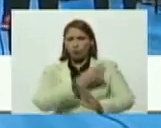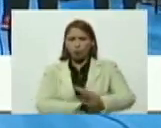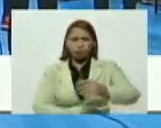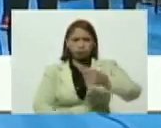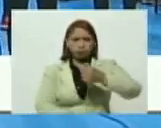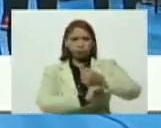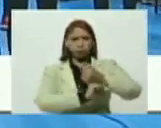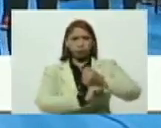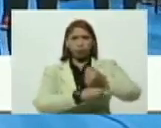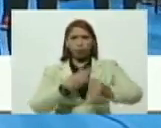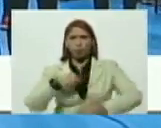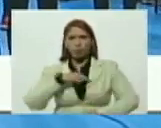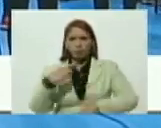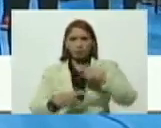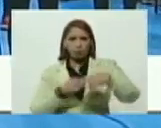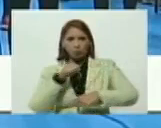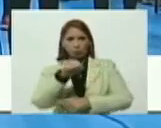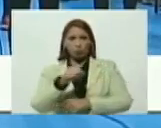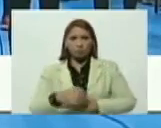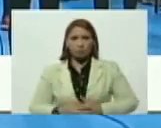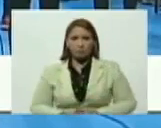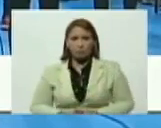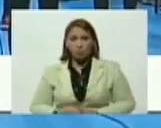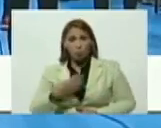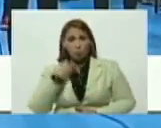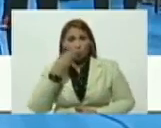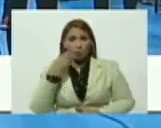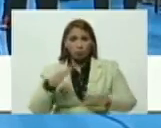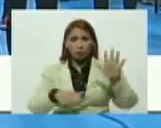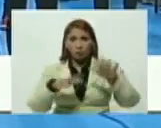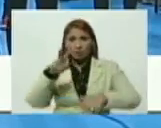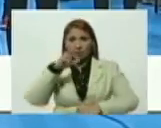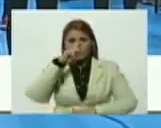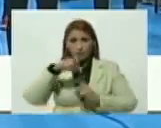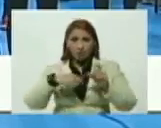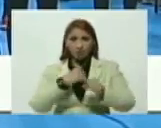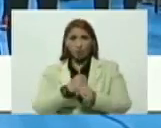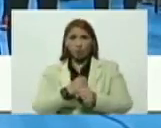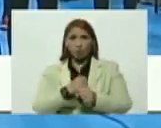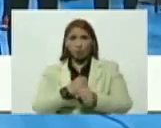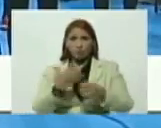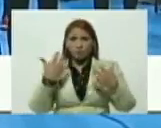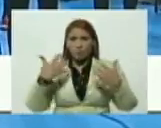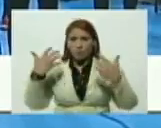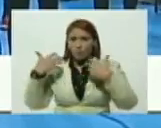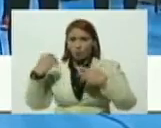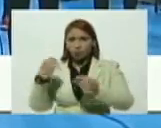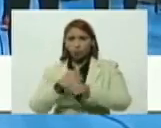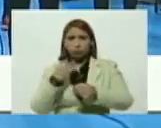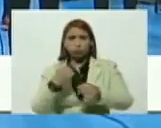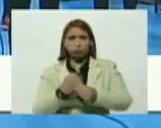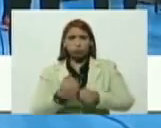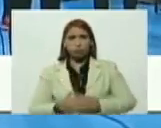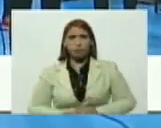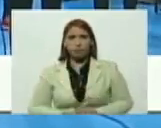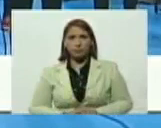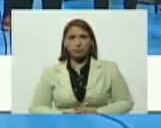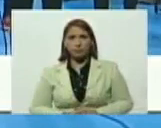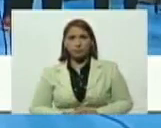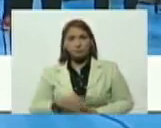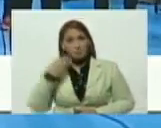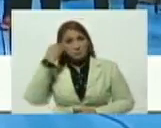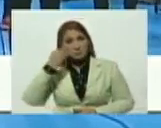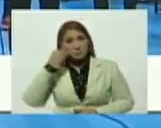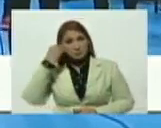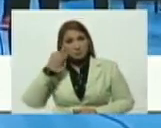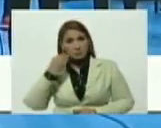revolución bolivariana. Esta juventud, con 13 años formándose, trabajando con sus verbos, con sus pensamientos,